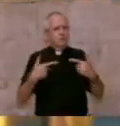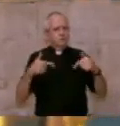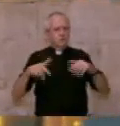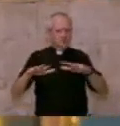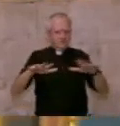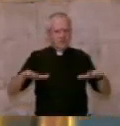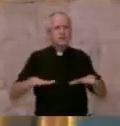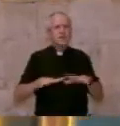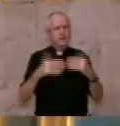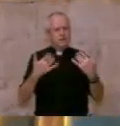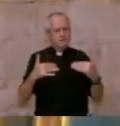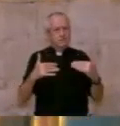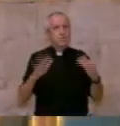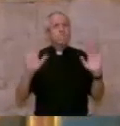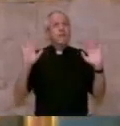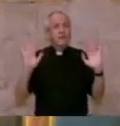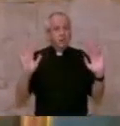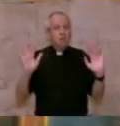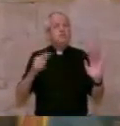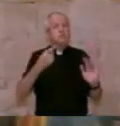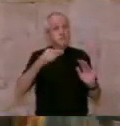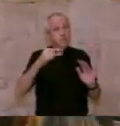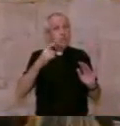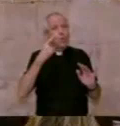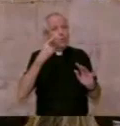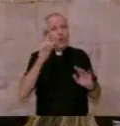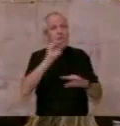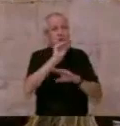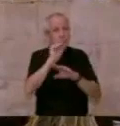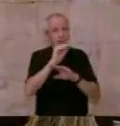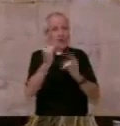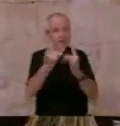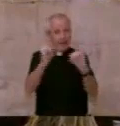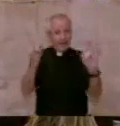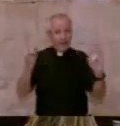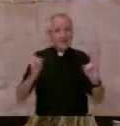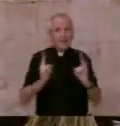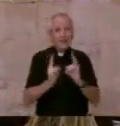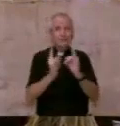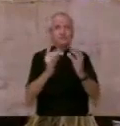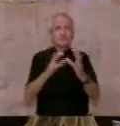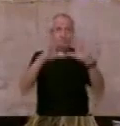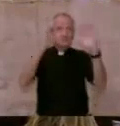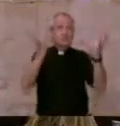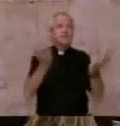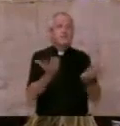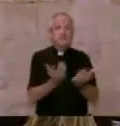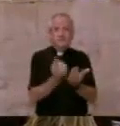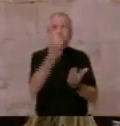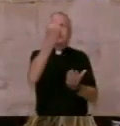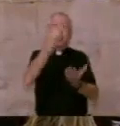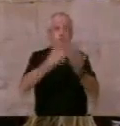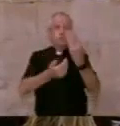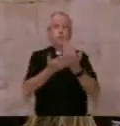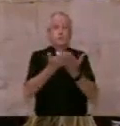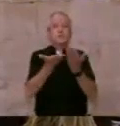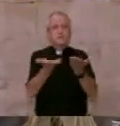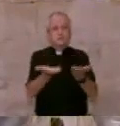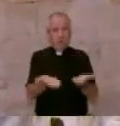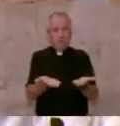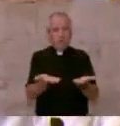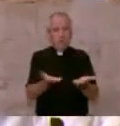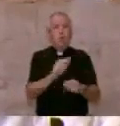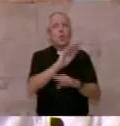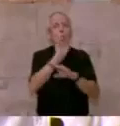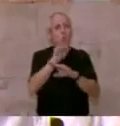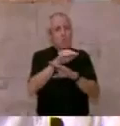tierra. Pero cuidar la creación de Dios pone en nuestras manos, cuidar la creación